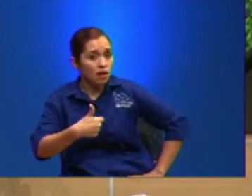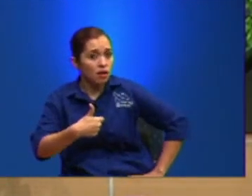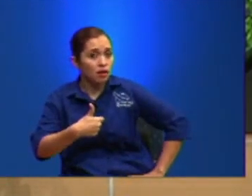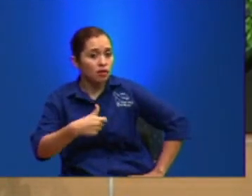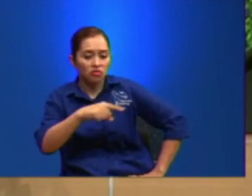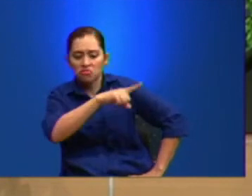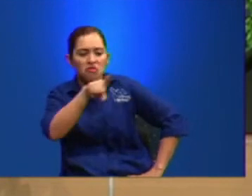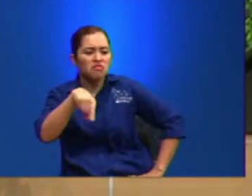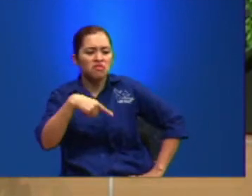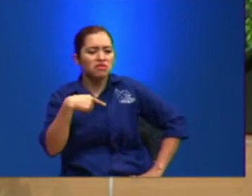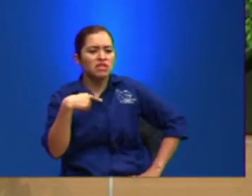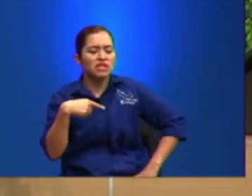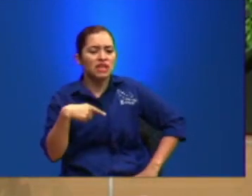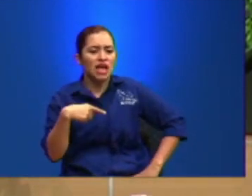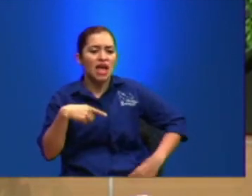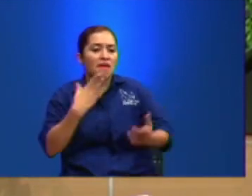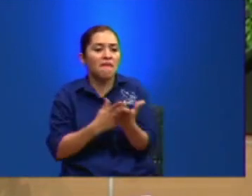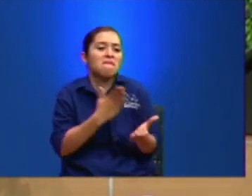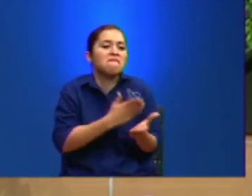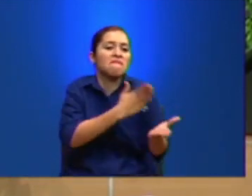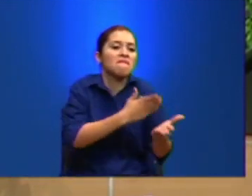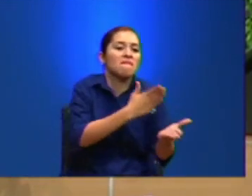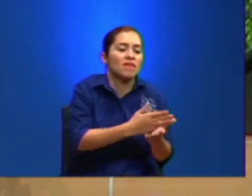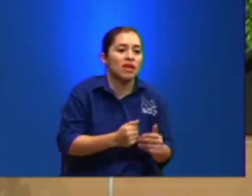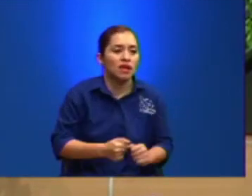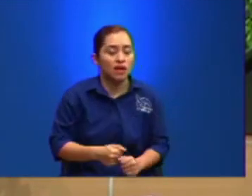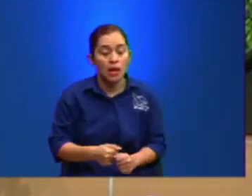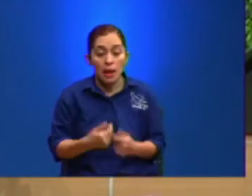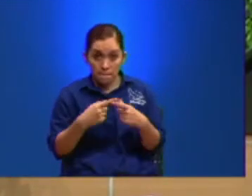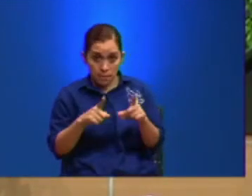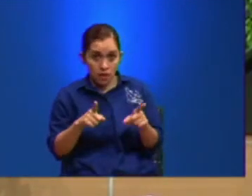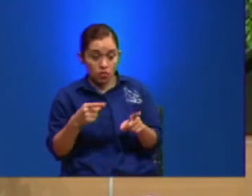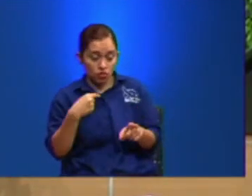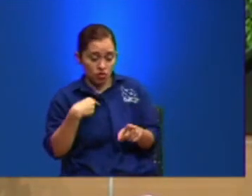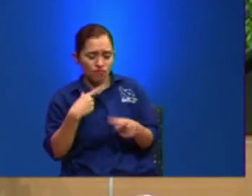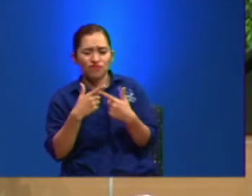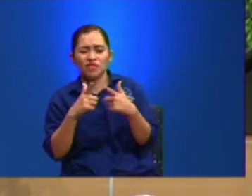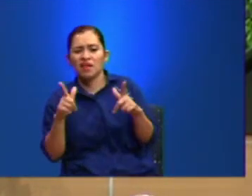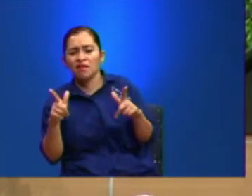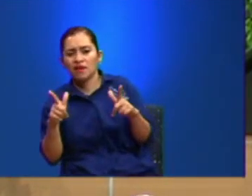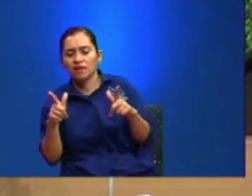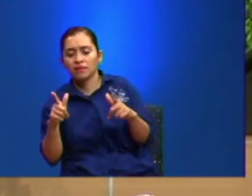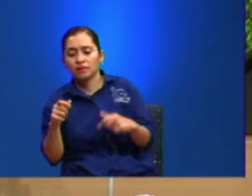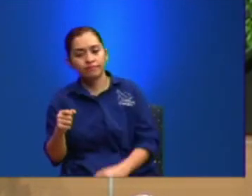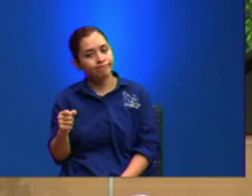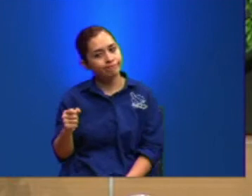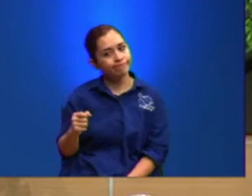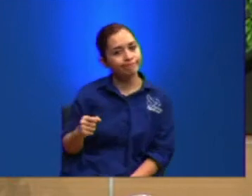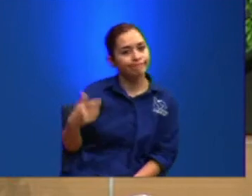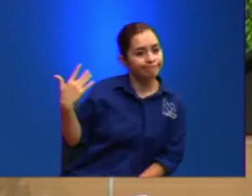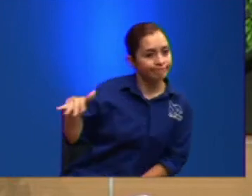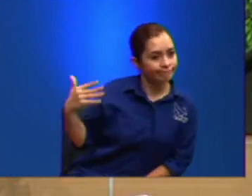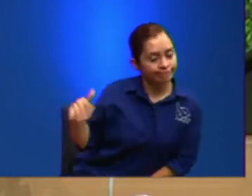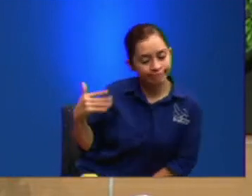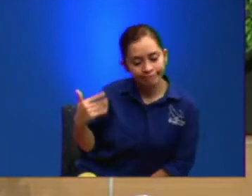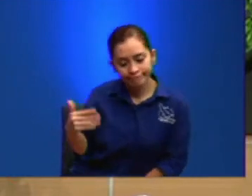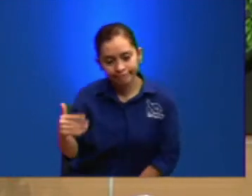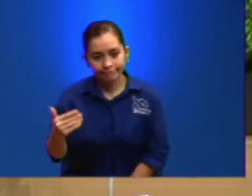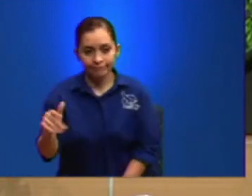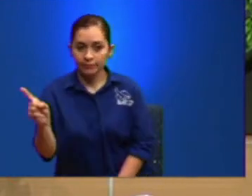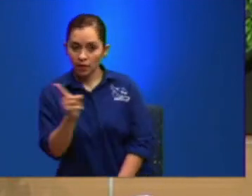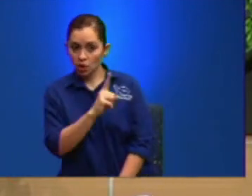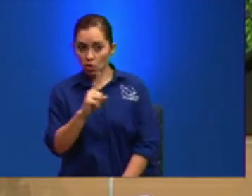me pero yo ya me liberé des ay dios mío estás dormido corres